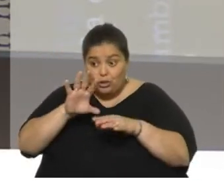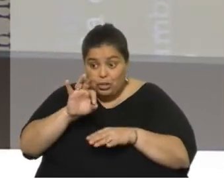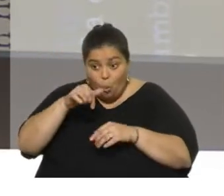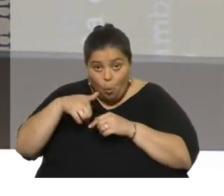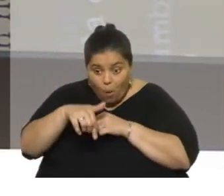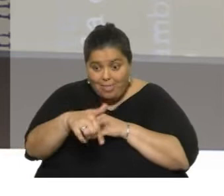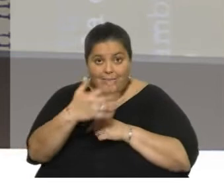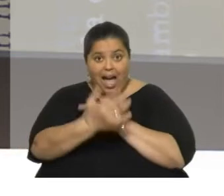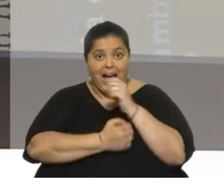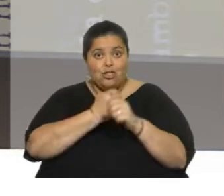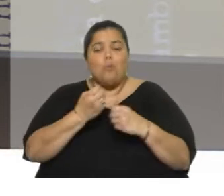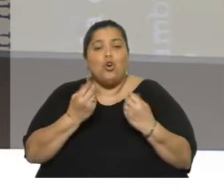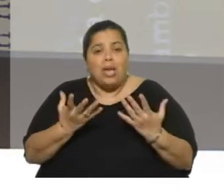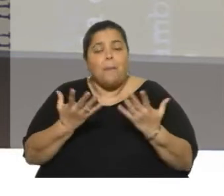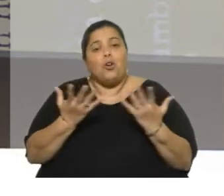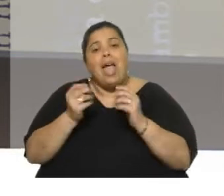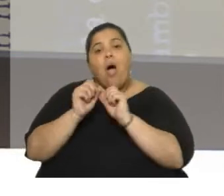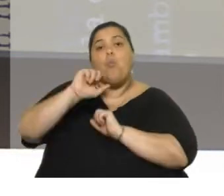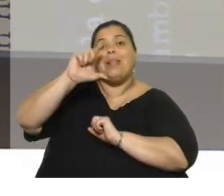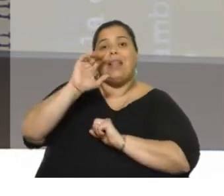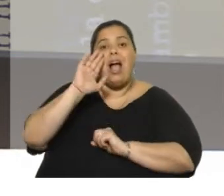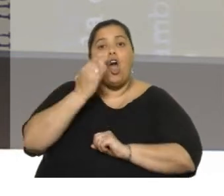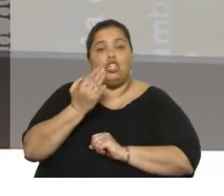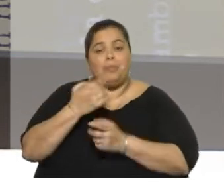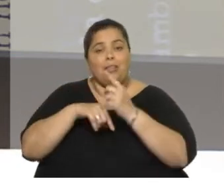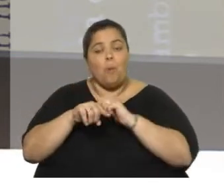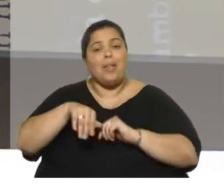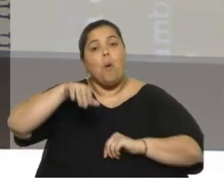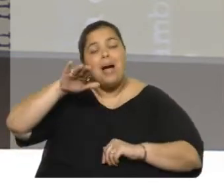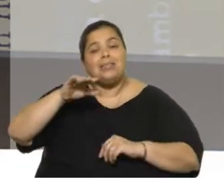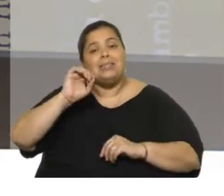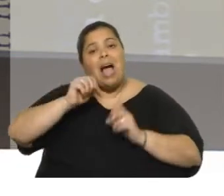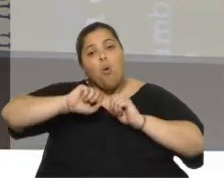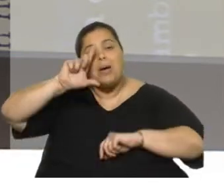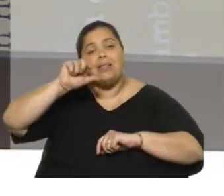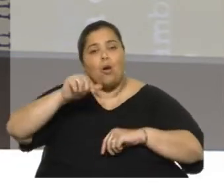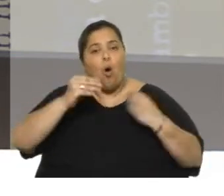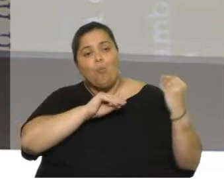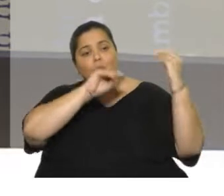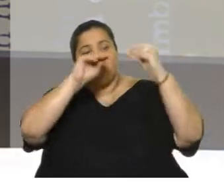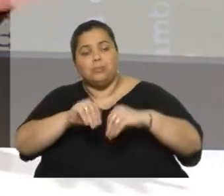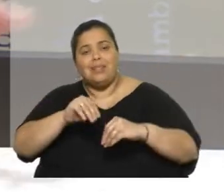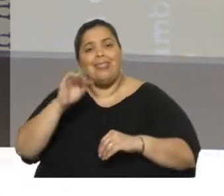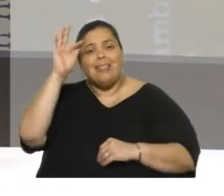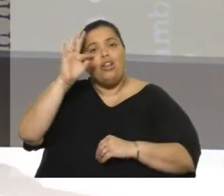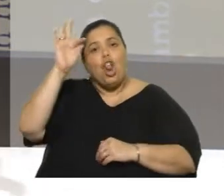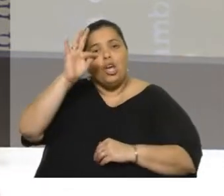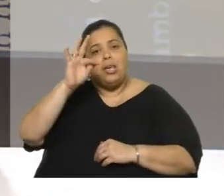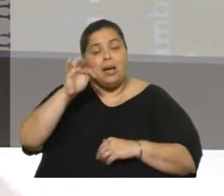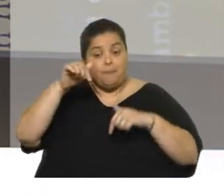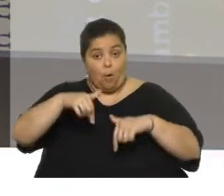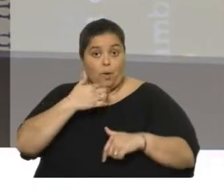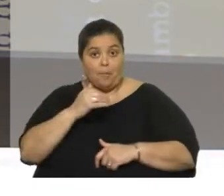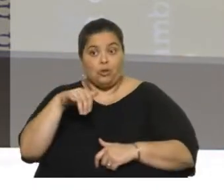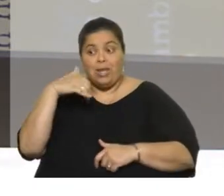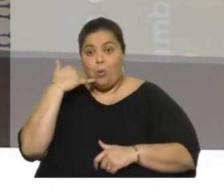ese crecimiento se dio? Porque aumentó el conocimiento, pero aumentó básicamente la aplicación del conocimiento en tecnología. Hoy tenemos en un celular